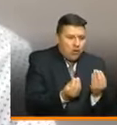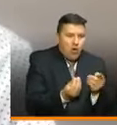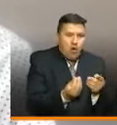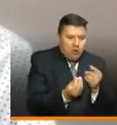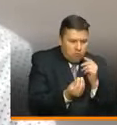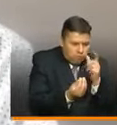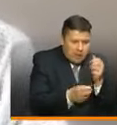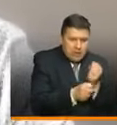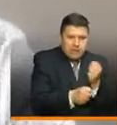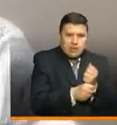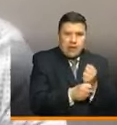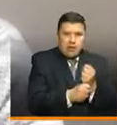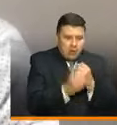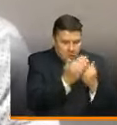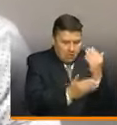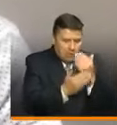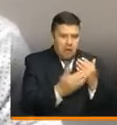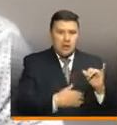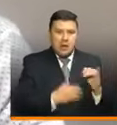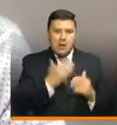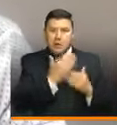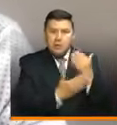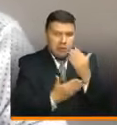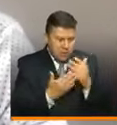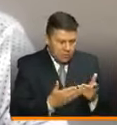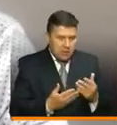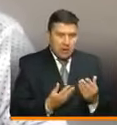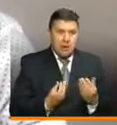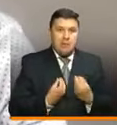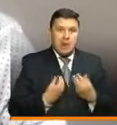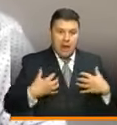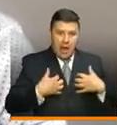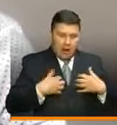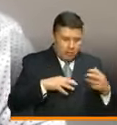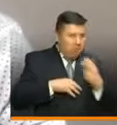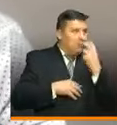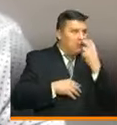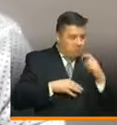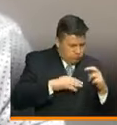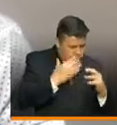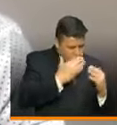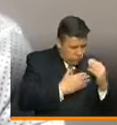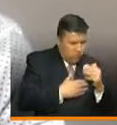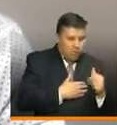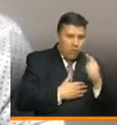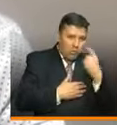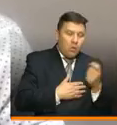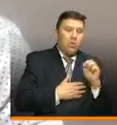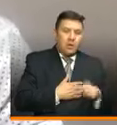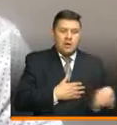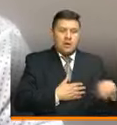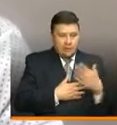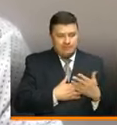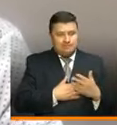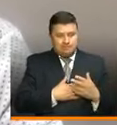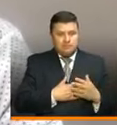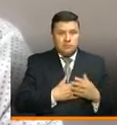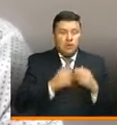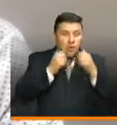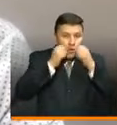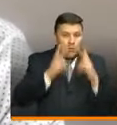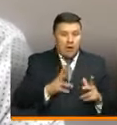venido trabajando haciendo pruebas, ya hicieron pruebas en seres vivos. Estamos en este momento buscando que se pueda hacer pruebas inclusive en humanos